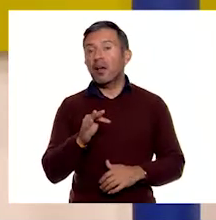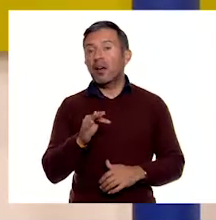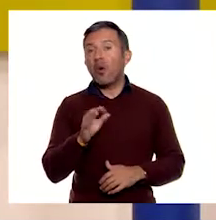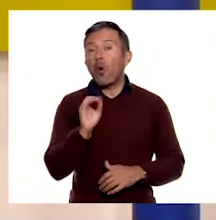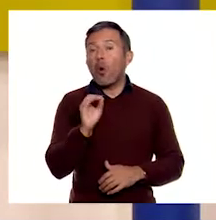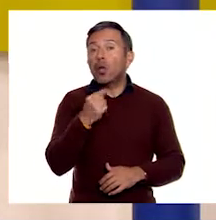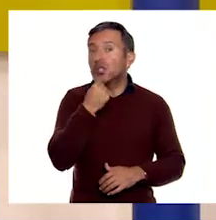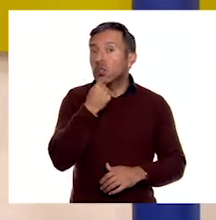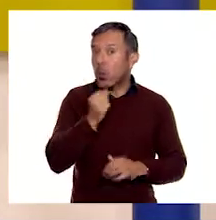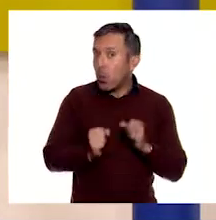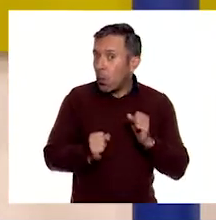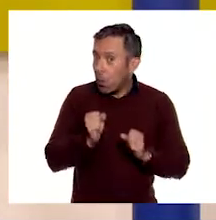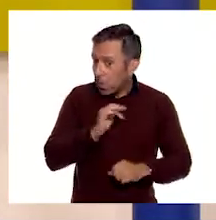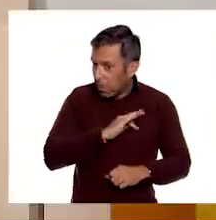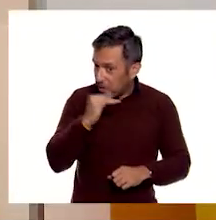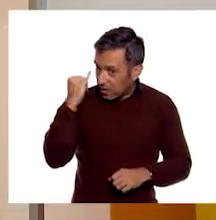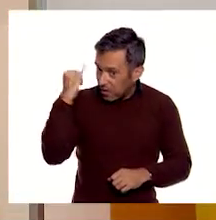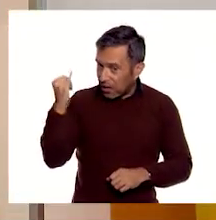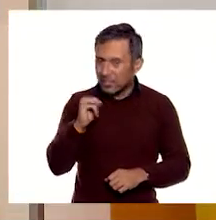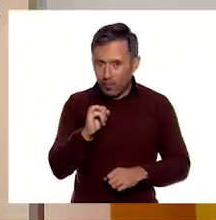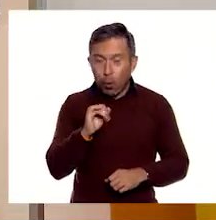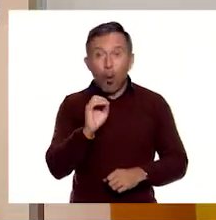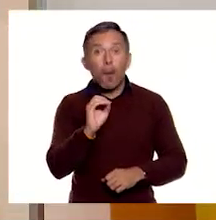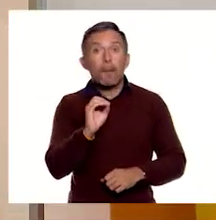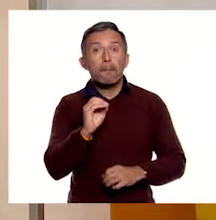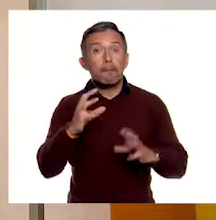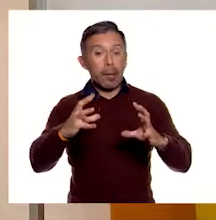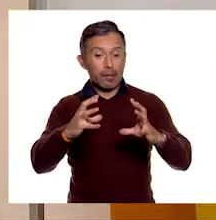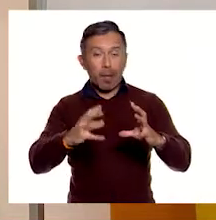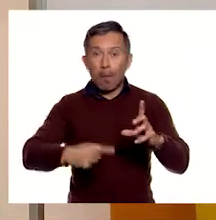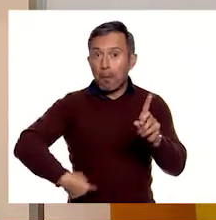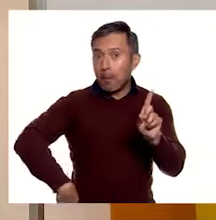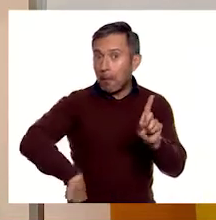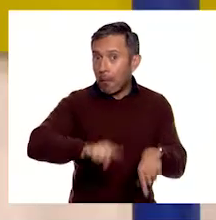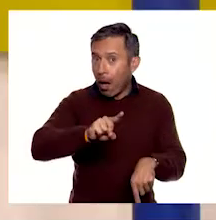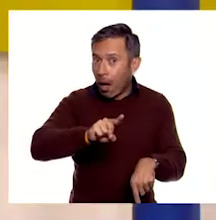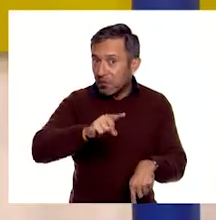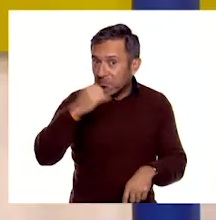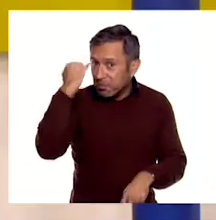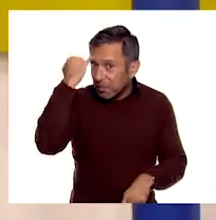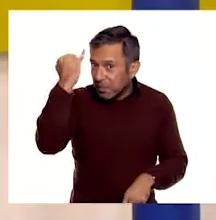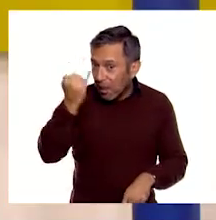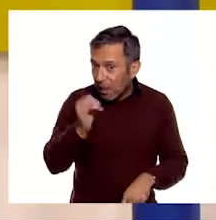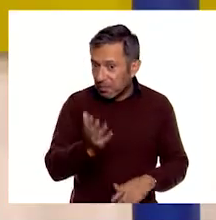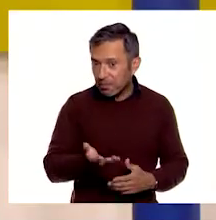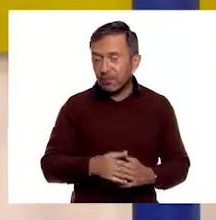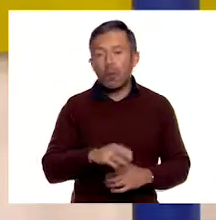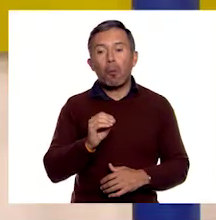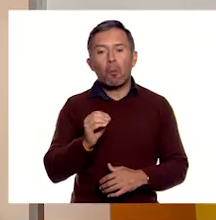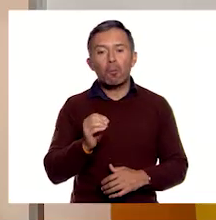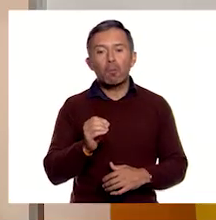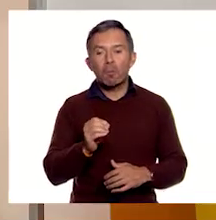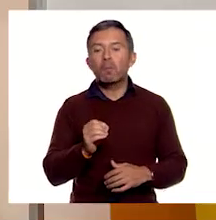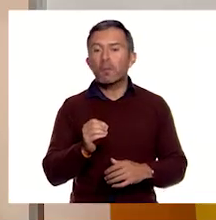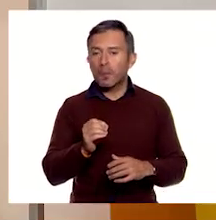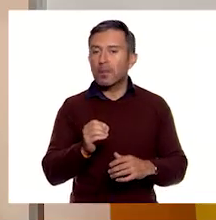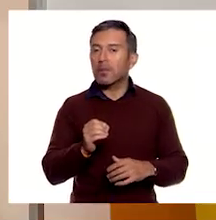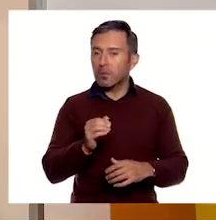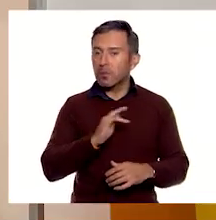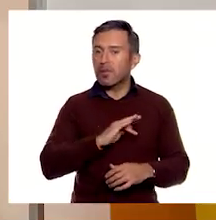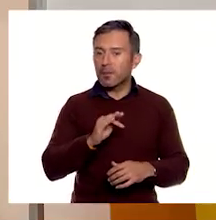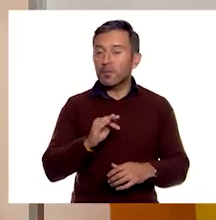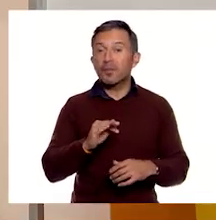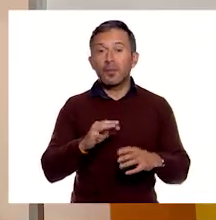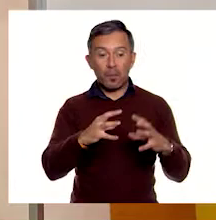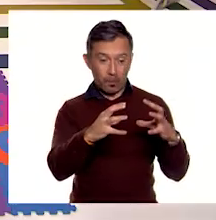niño corriendo se podría hacer. Un niño corriendo o pateando la pelota, quizás. O pateando la pelota, muy bien. Y la pelota va en una imagen y el